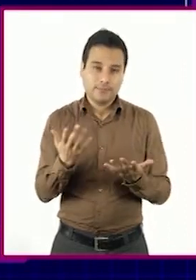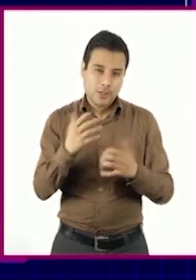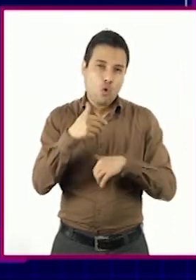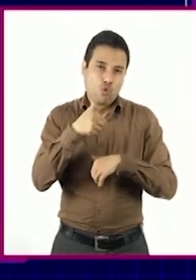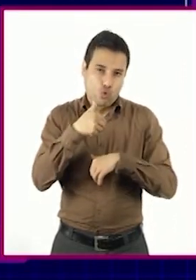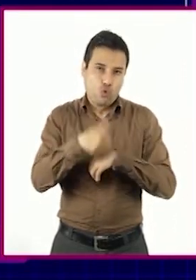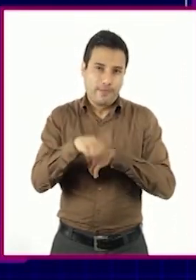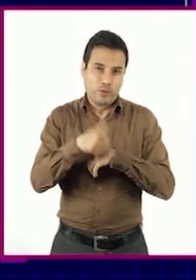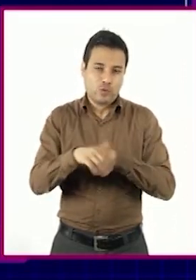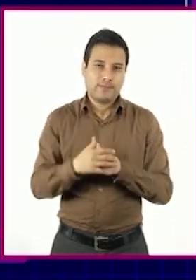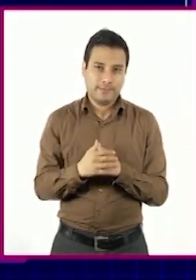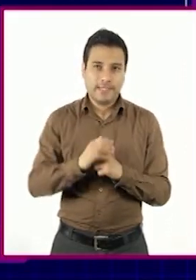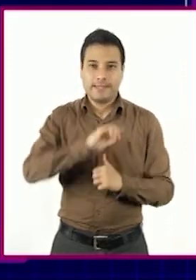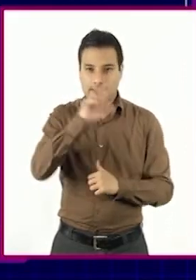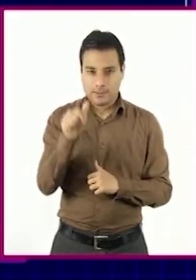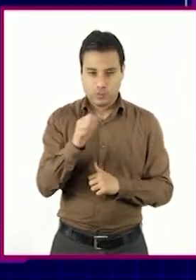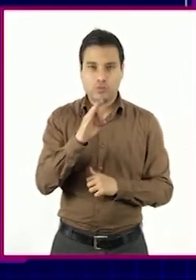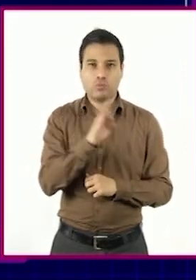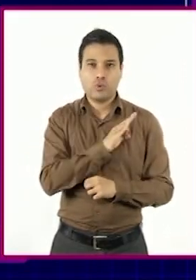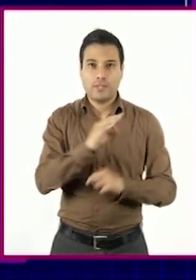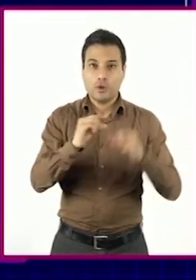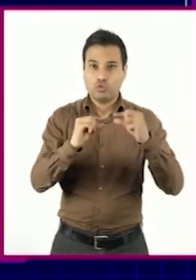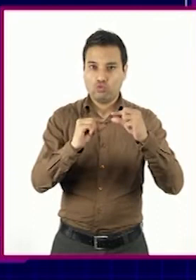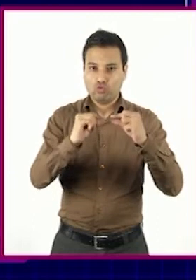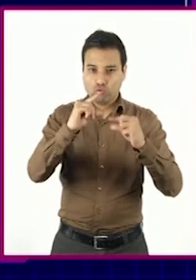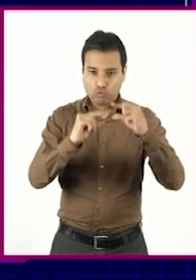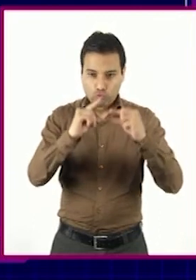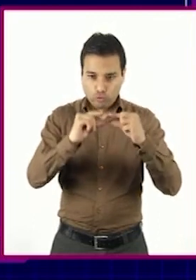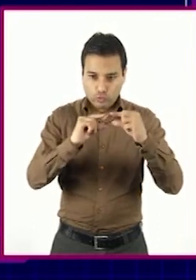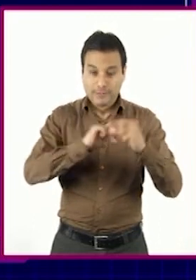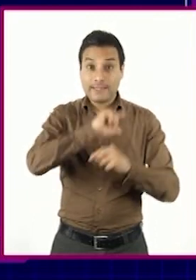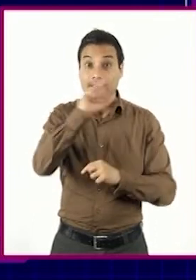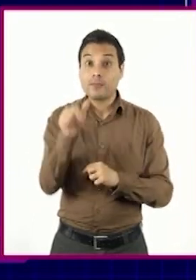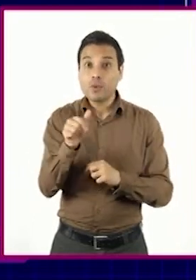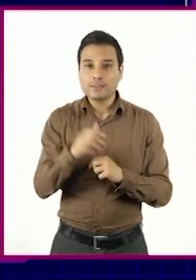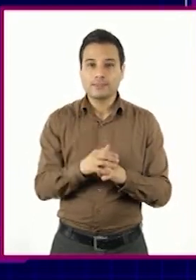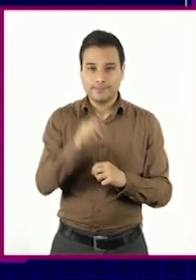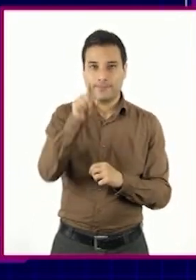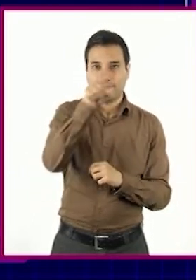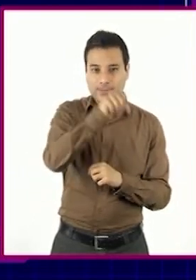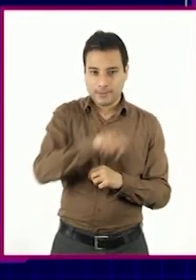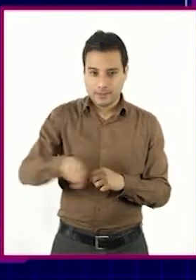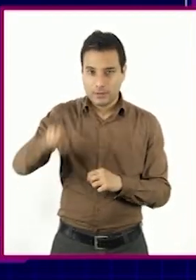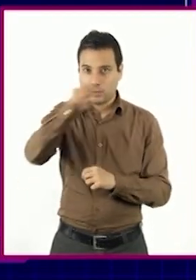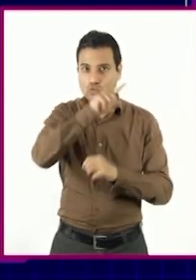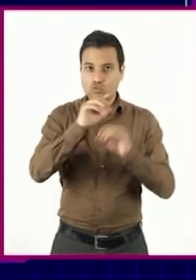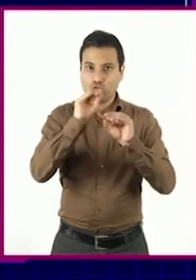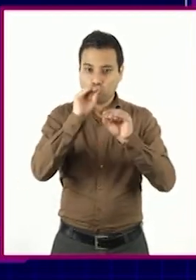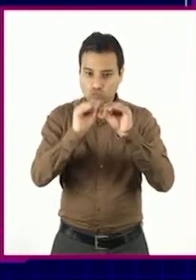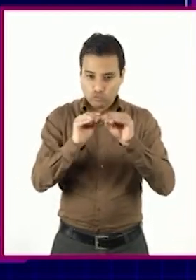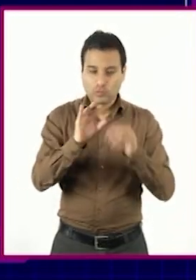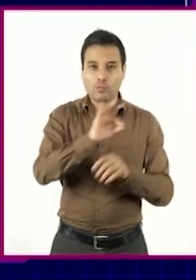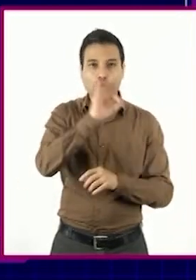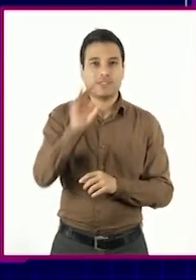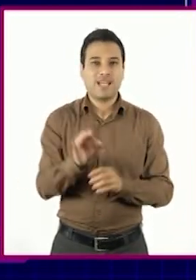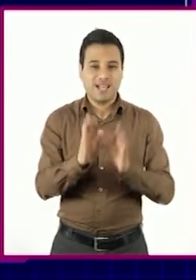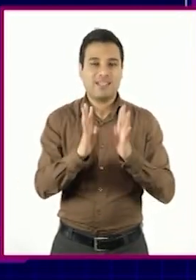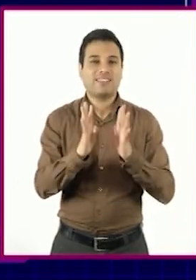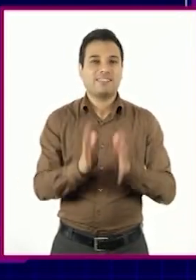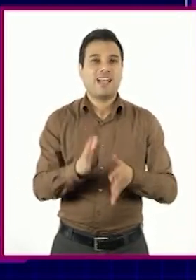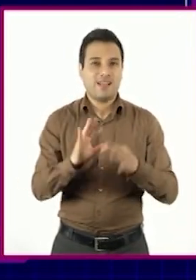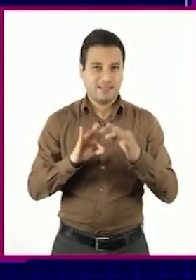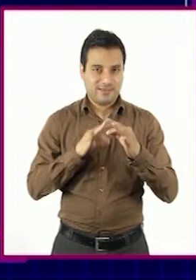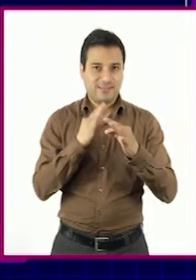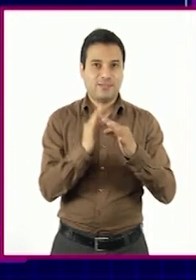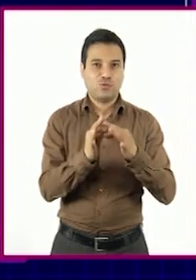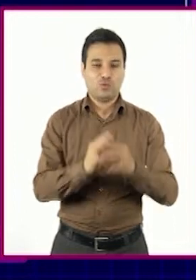se construyó una gráfica de barras y se trazó una gráfica circular utilizando los porcentajes correspondientes a cada